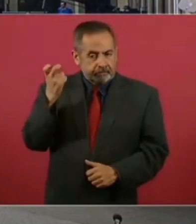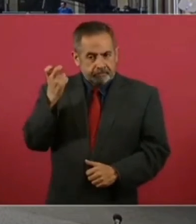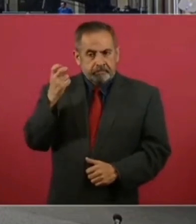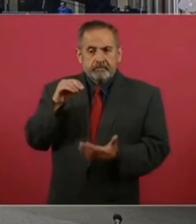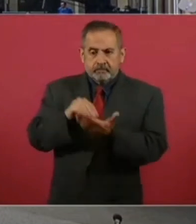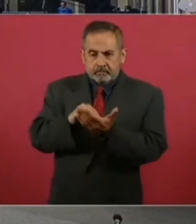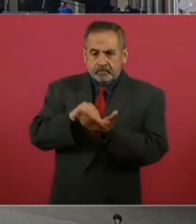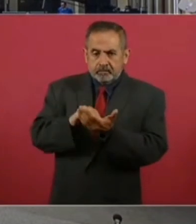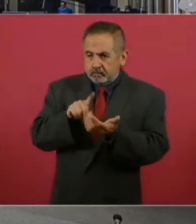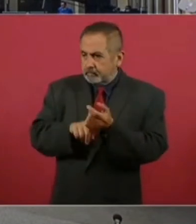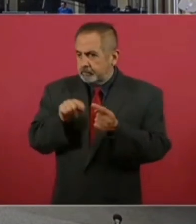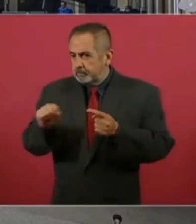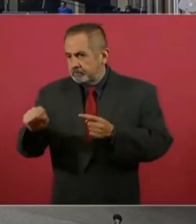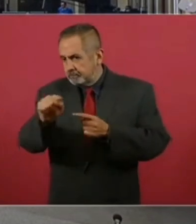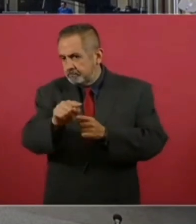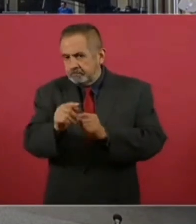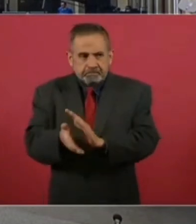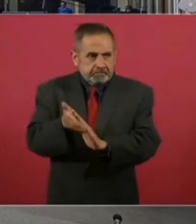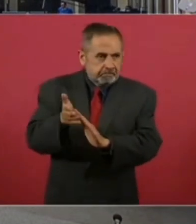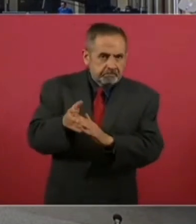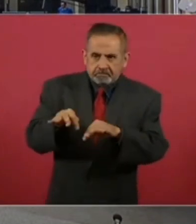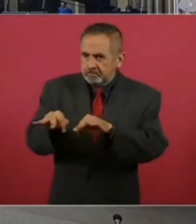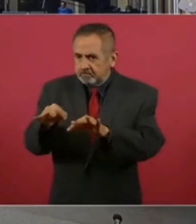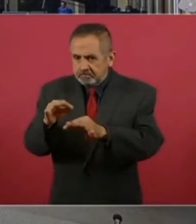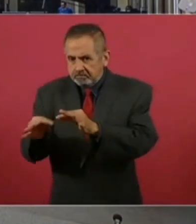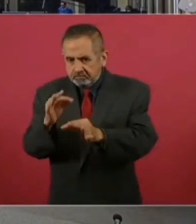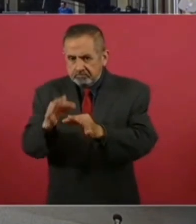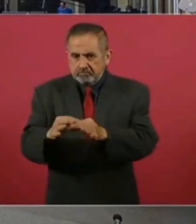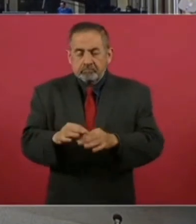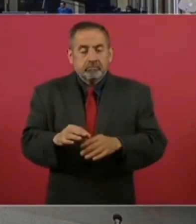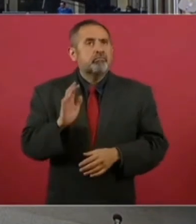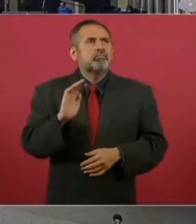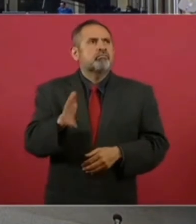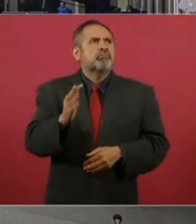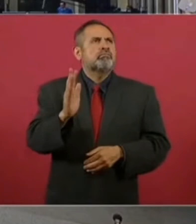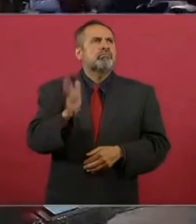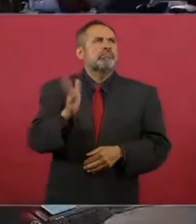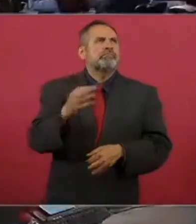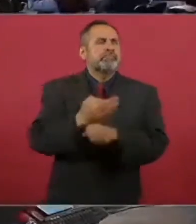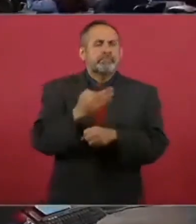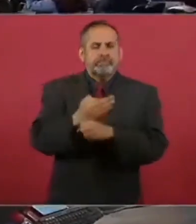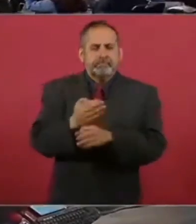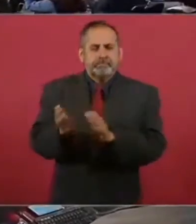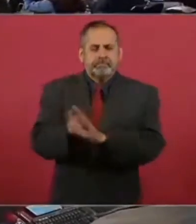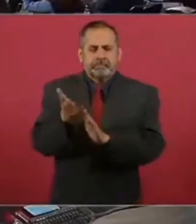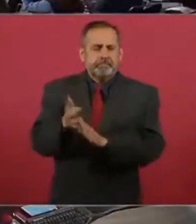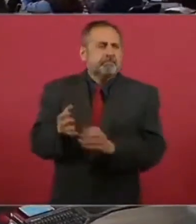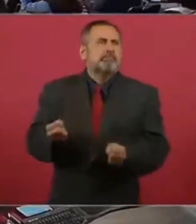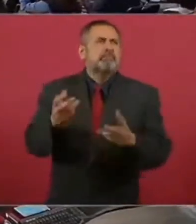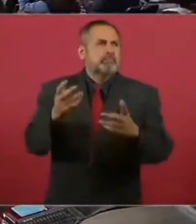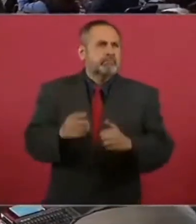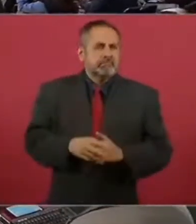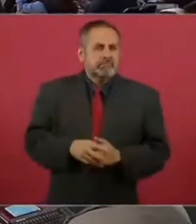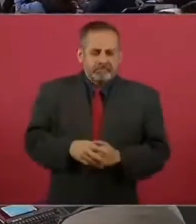operando. Construidos, ya tenemos como